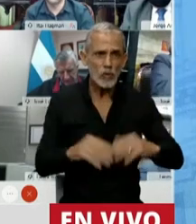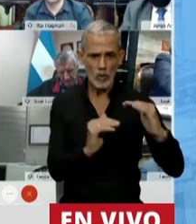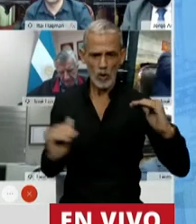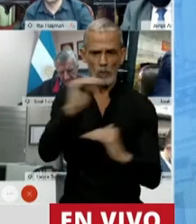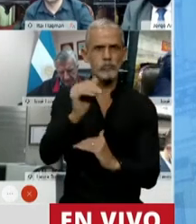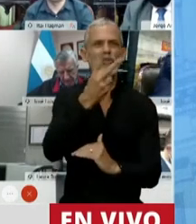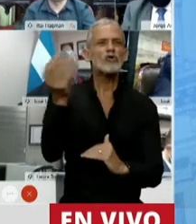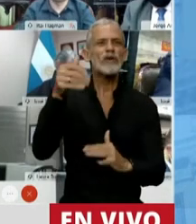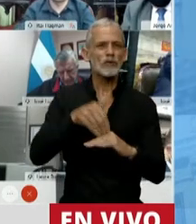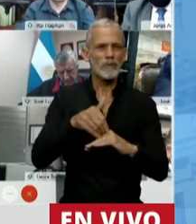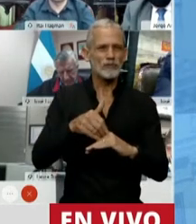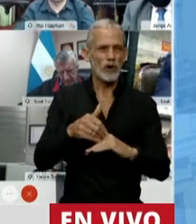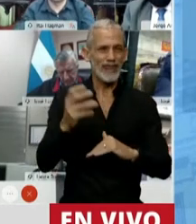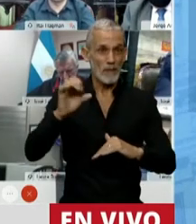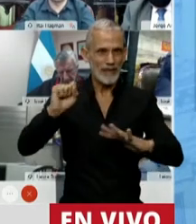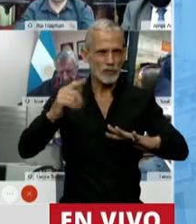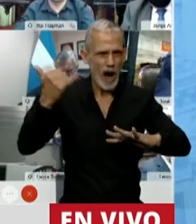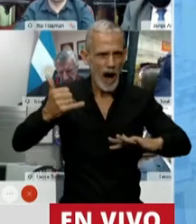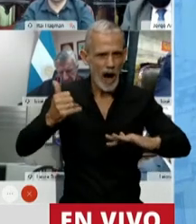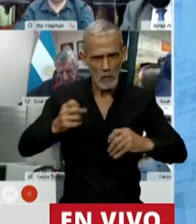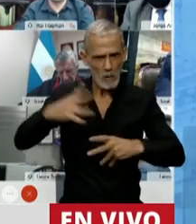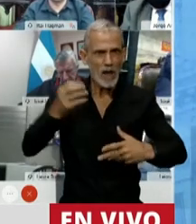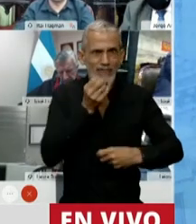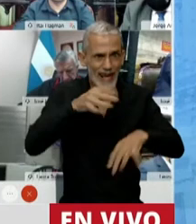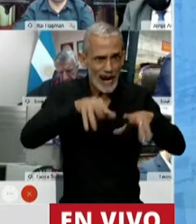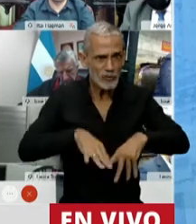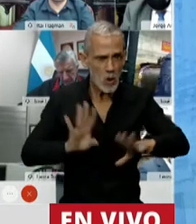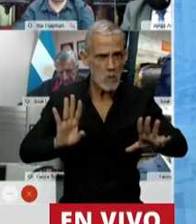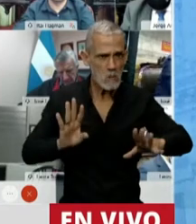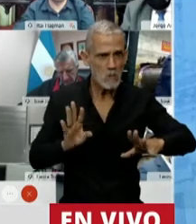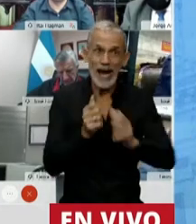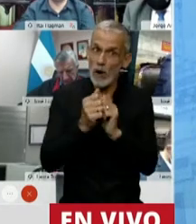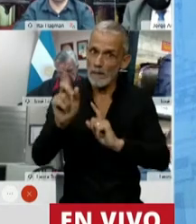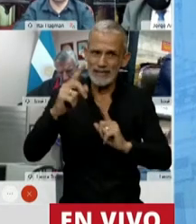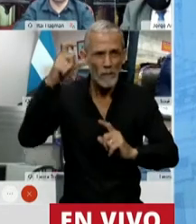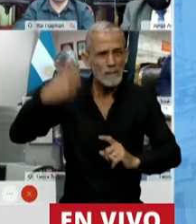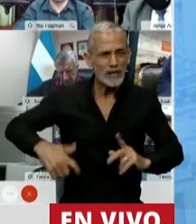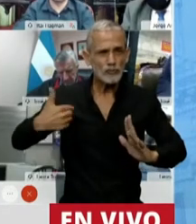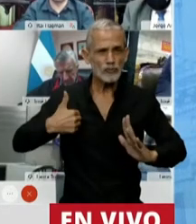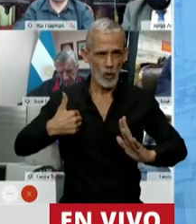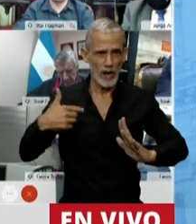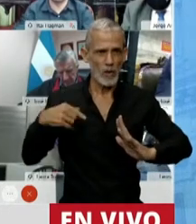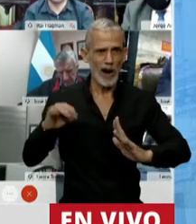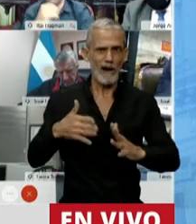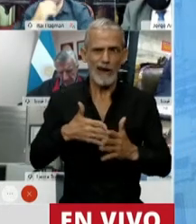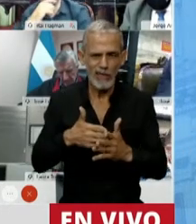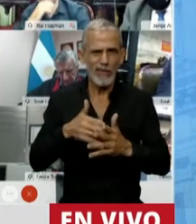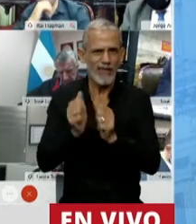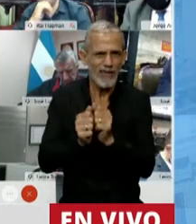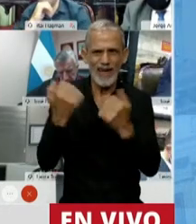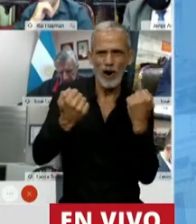a los 200 millones de pesos. Entonces, no podemos decir que acá se está y que se va a frenar y que